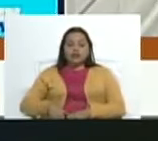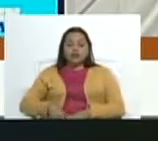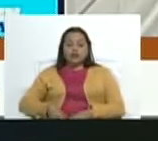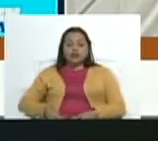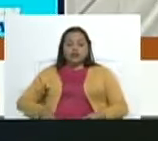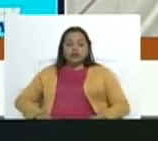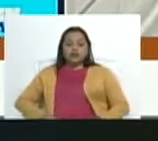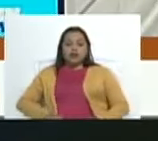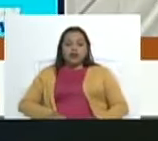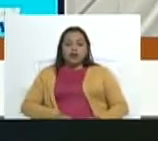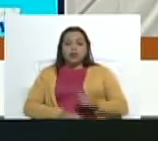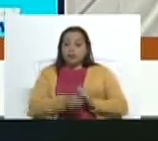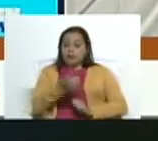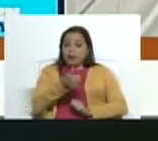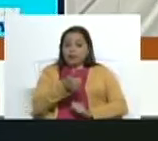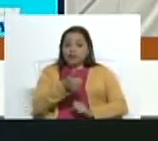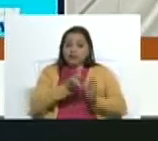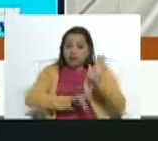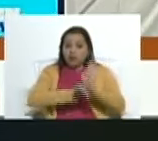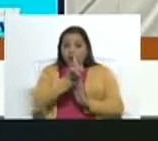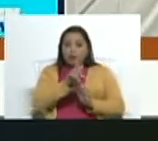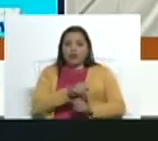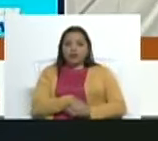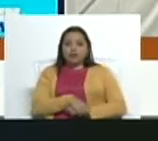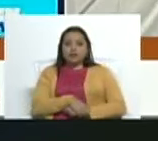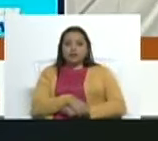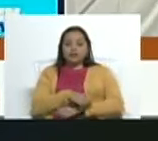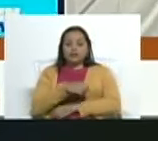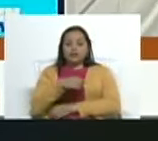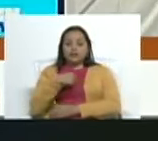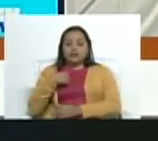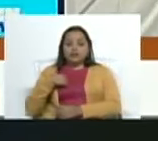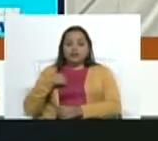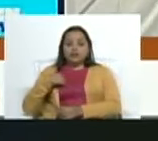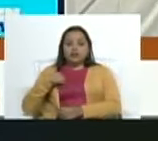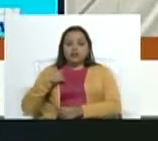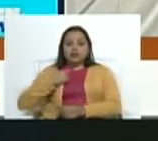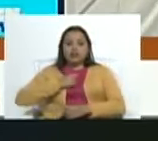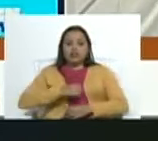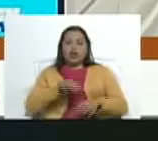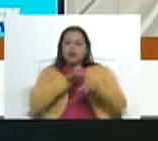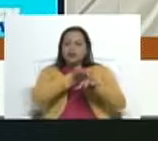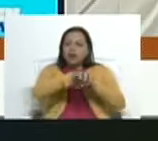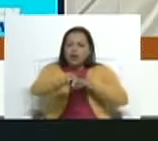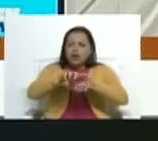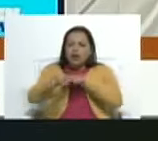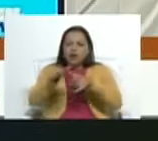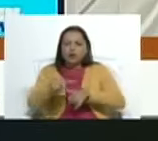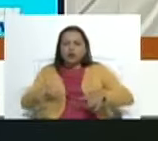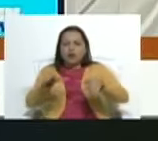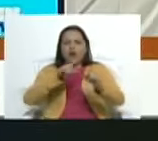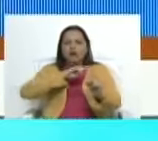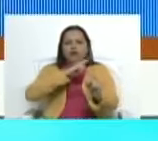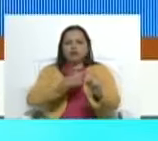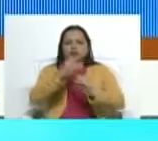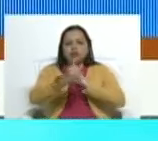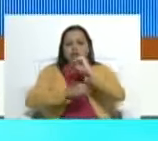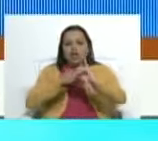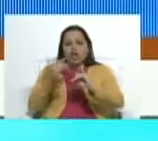desarrollada y que lo ha convertido realmente en el objeto más apetecible de los grandes centros de poder